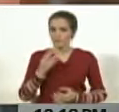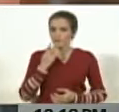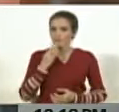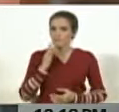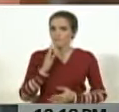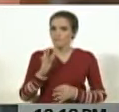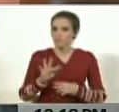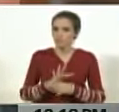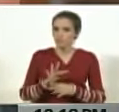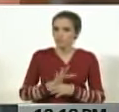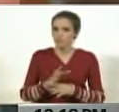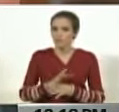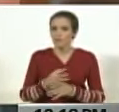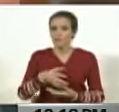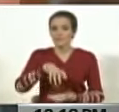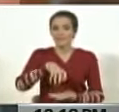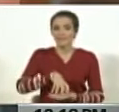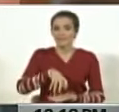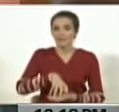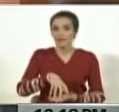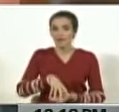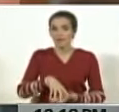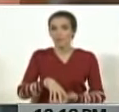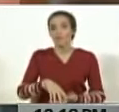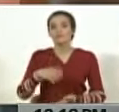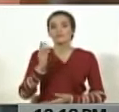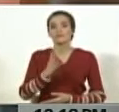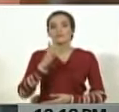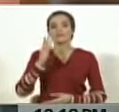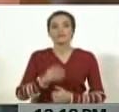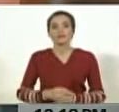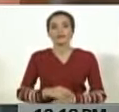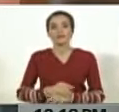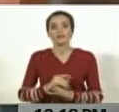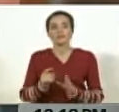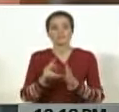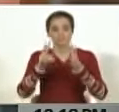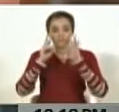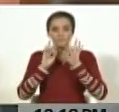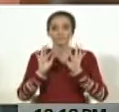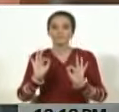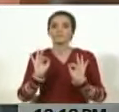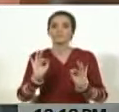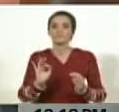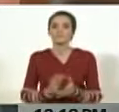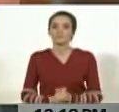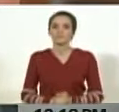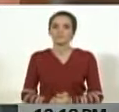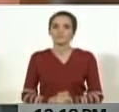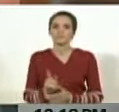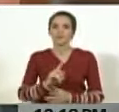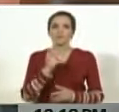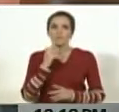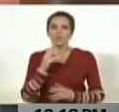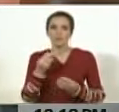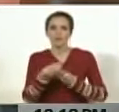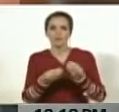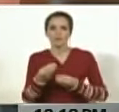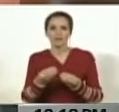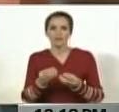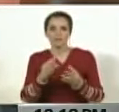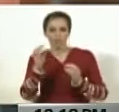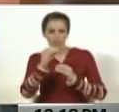del funcionamiento del Estado, la sentencia es absolutamente impecable y no entraña de ninguna manera un